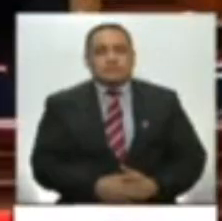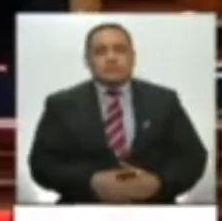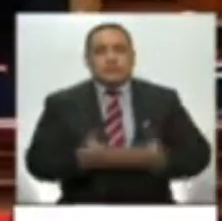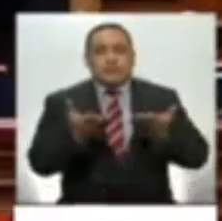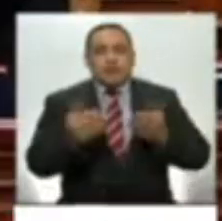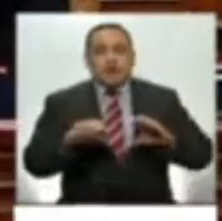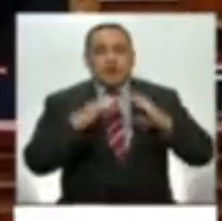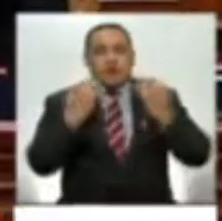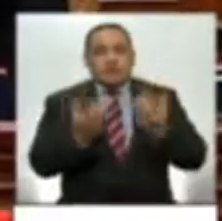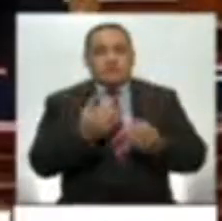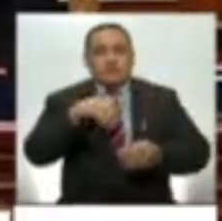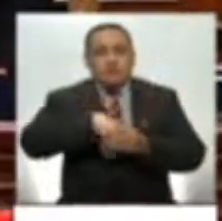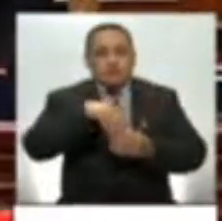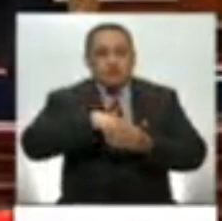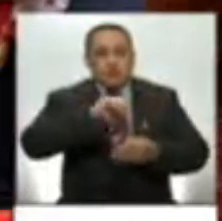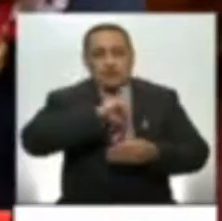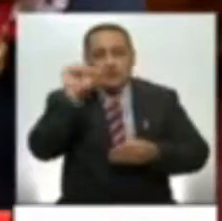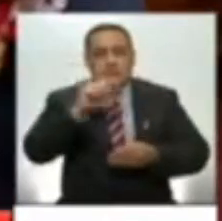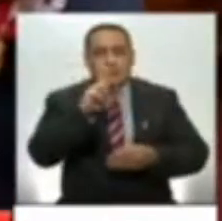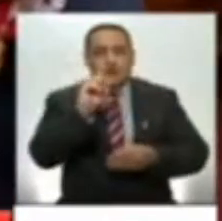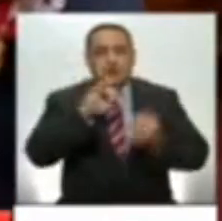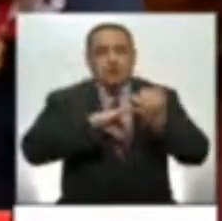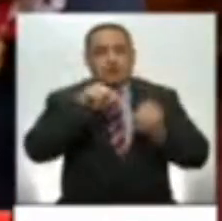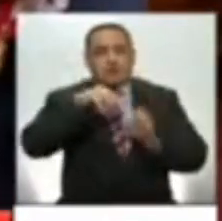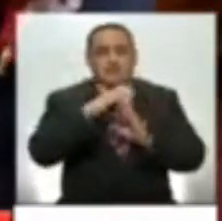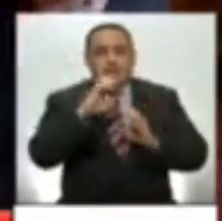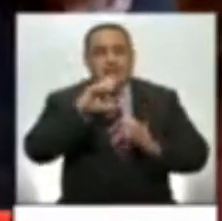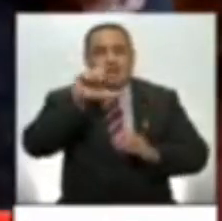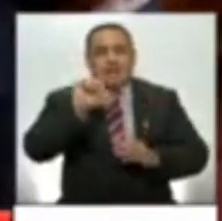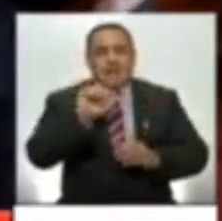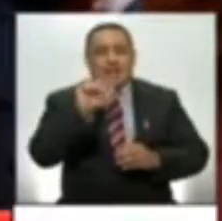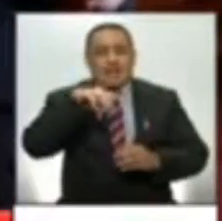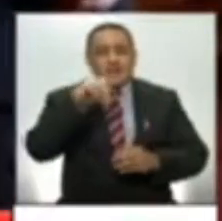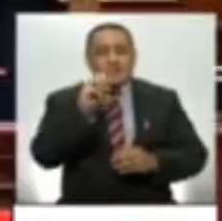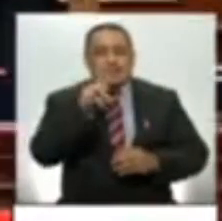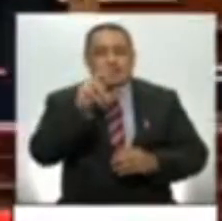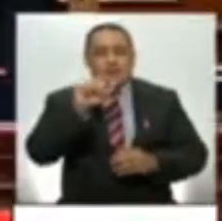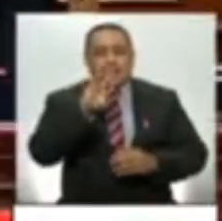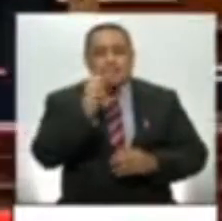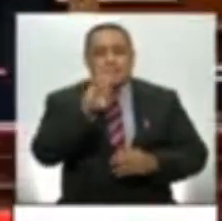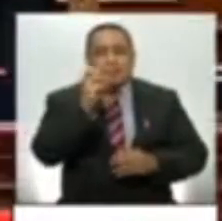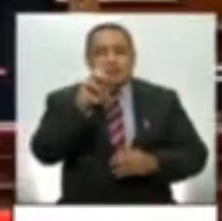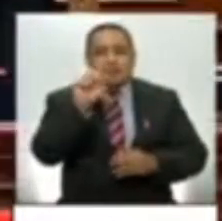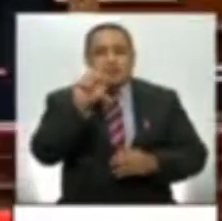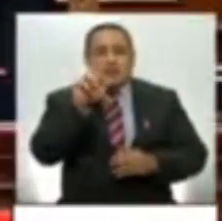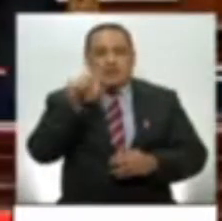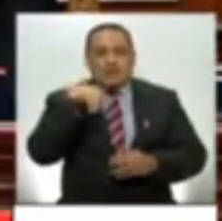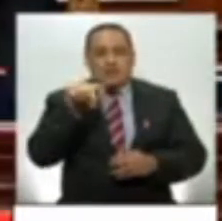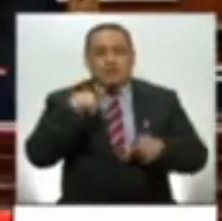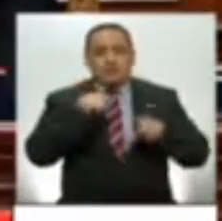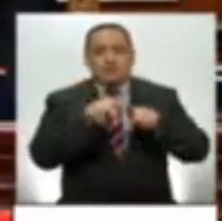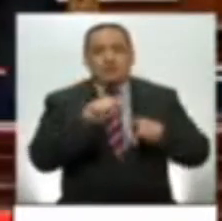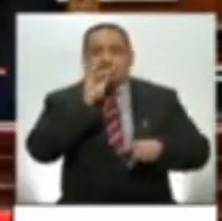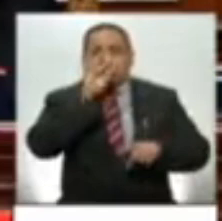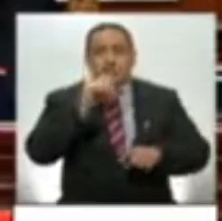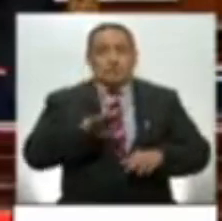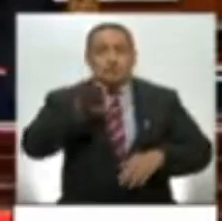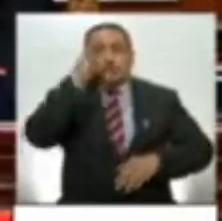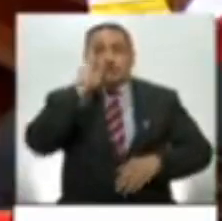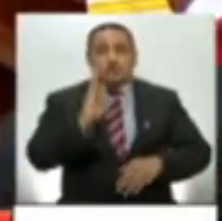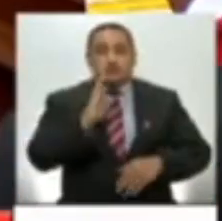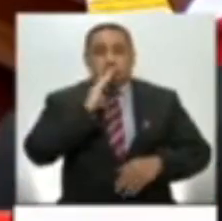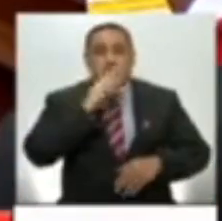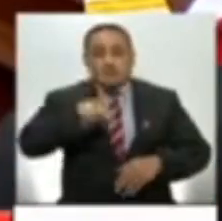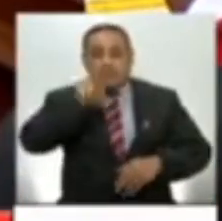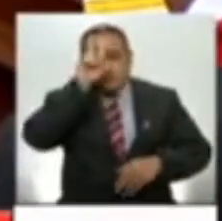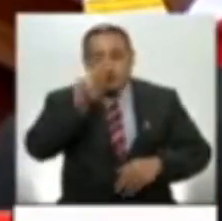Señora congresista electa Rosángela Andrea Barbarán Reyes, ¿jura usted por Dios y por la